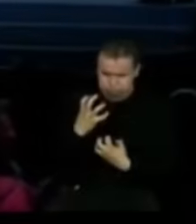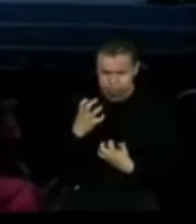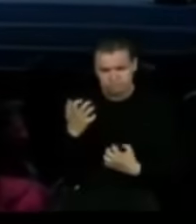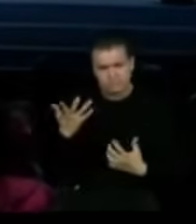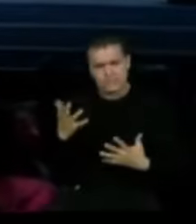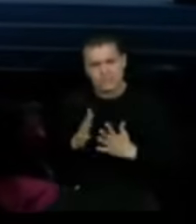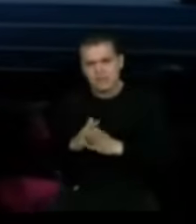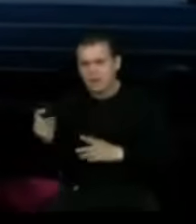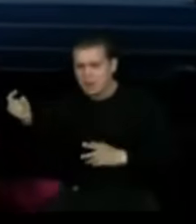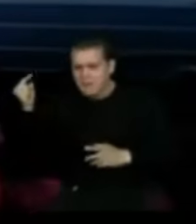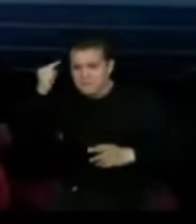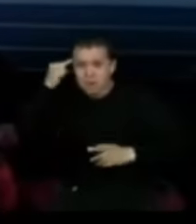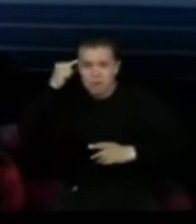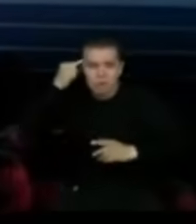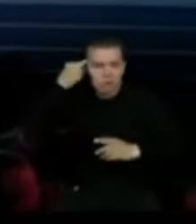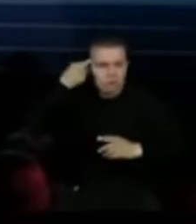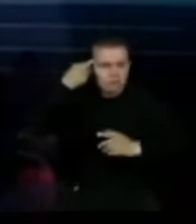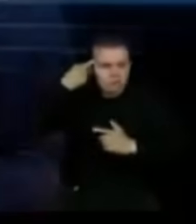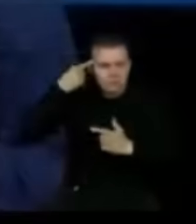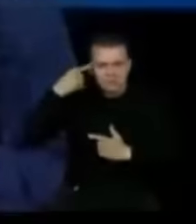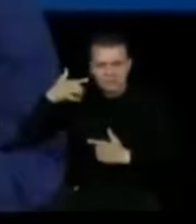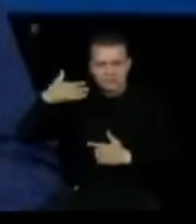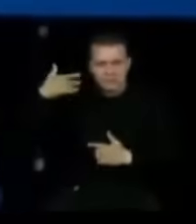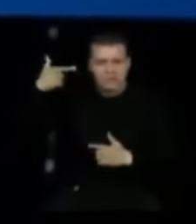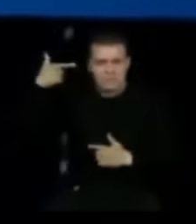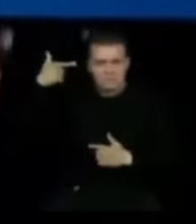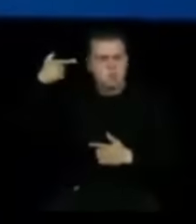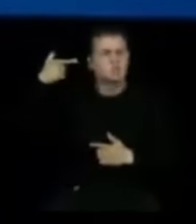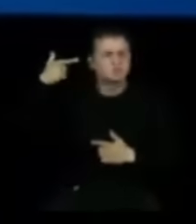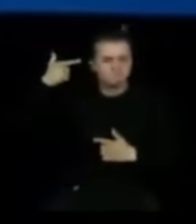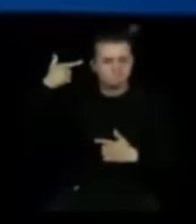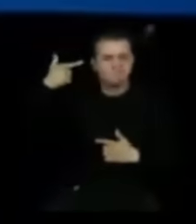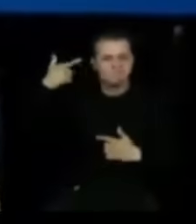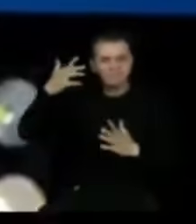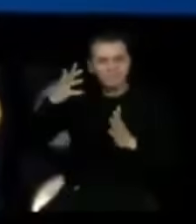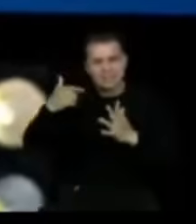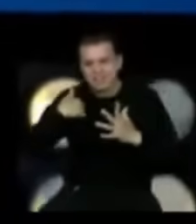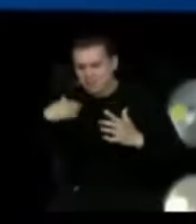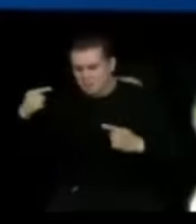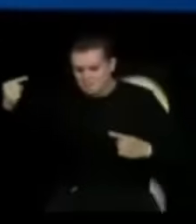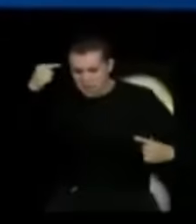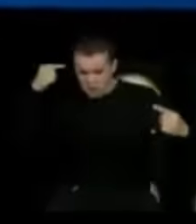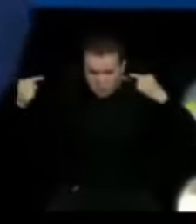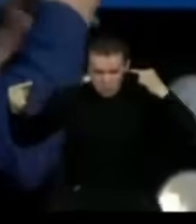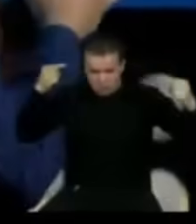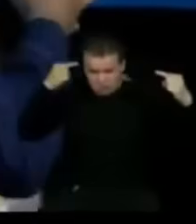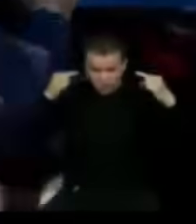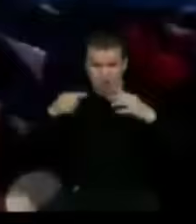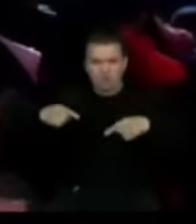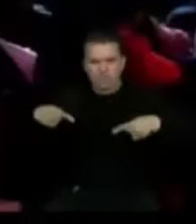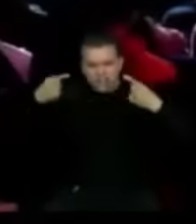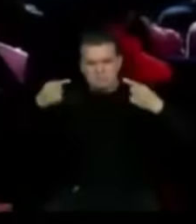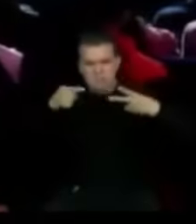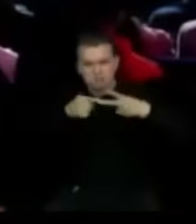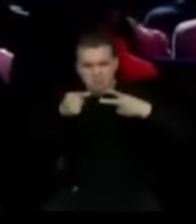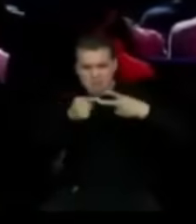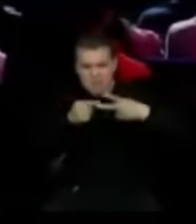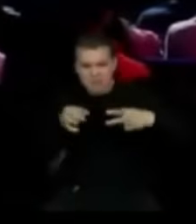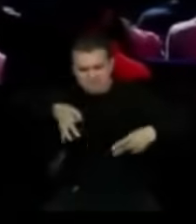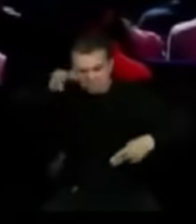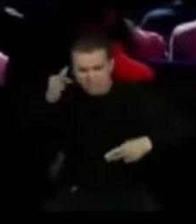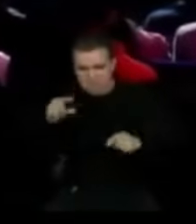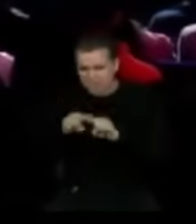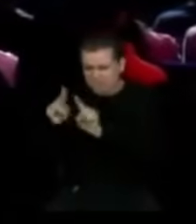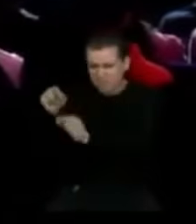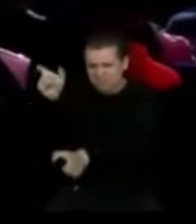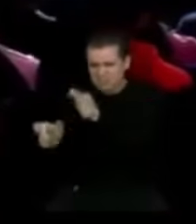el pensamiento de suicidio. Es un ataque mental, un enemigo que ataca a ciertas personas